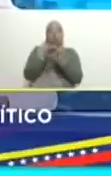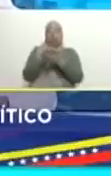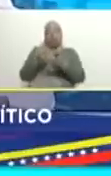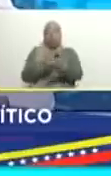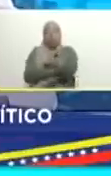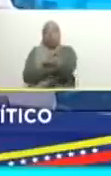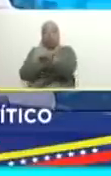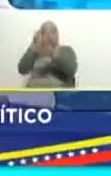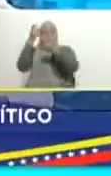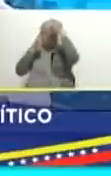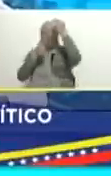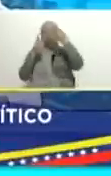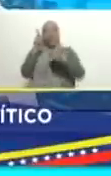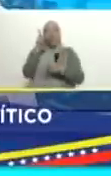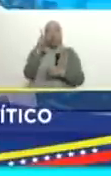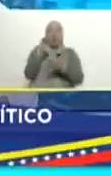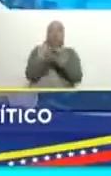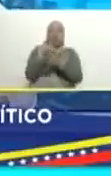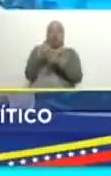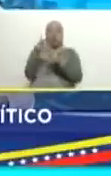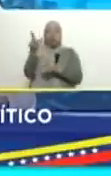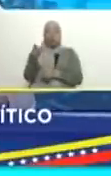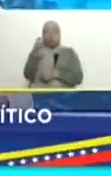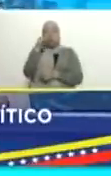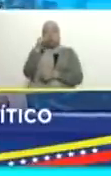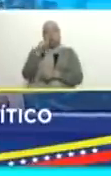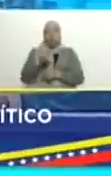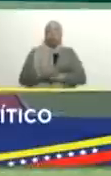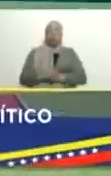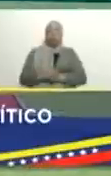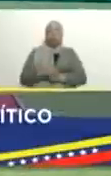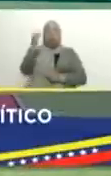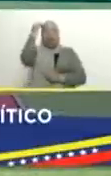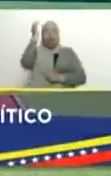Tania, Pedro, Carmen,